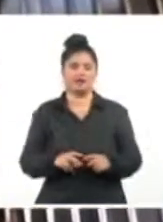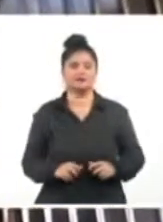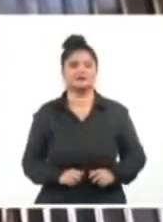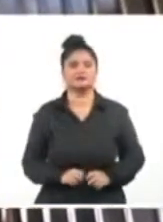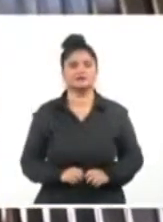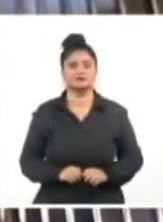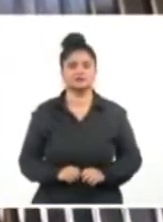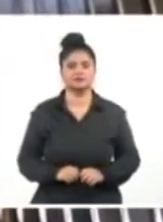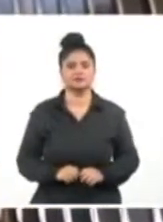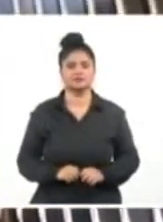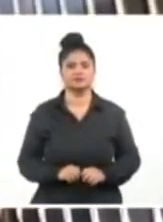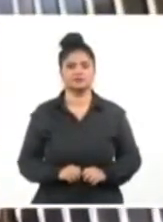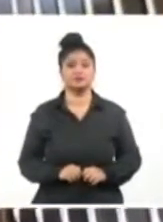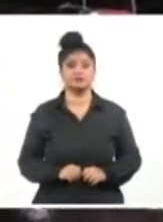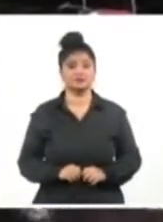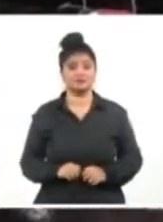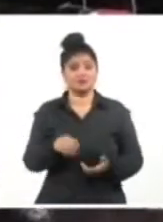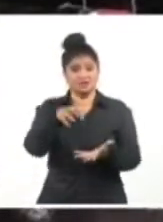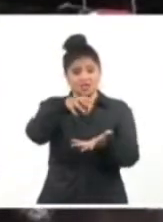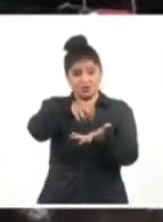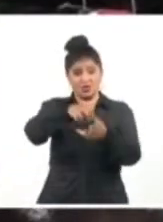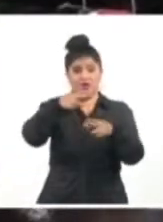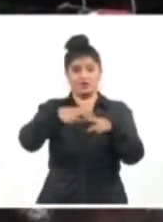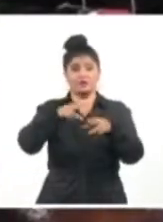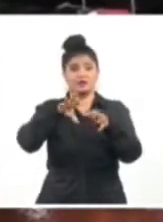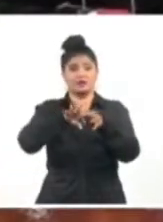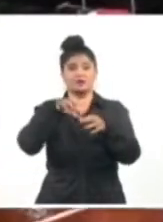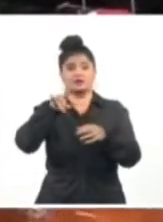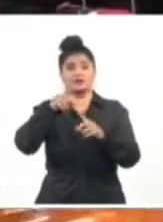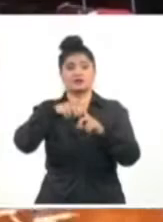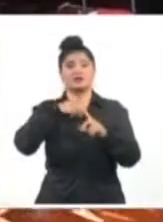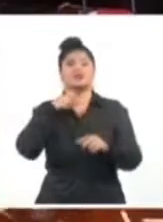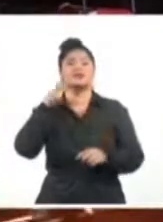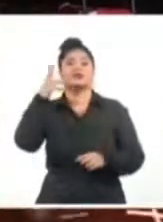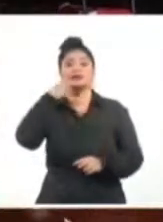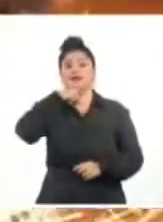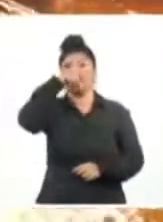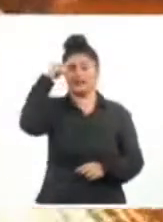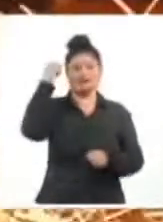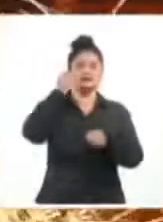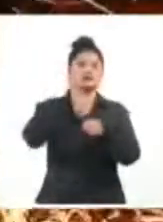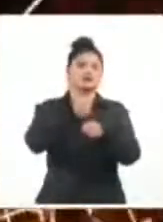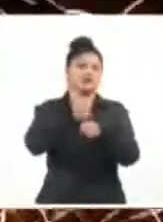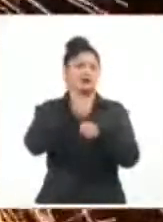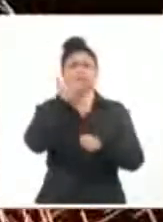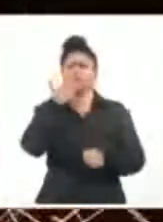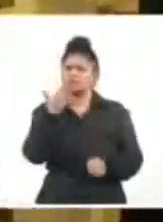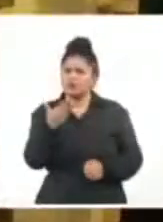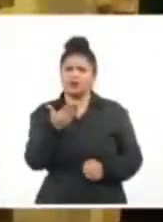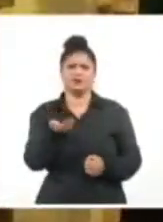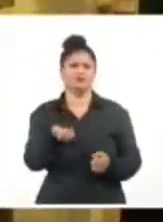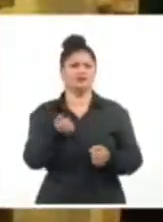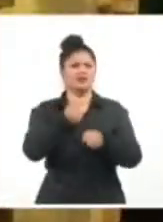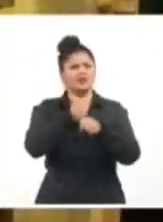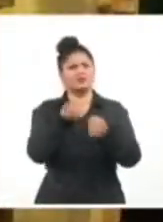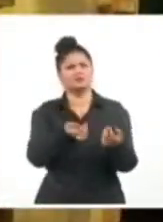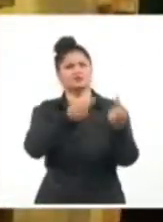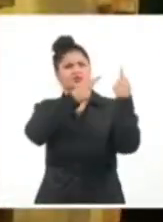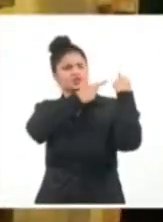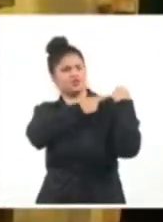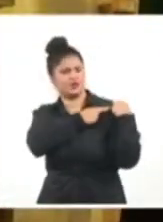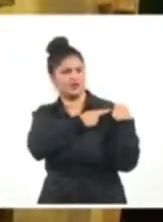La Guitera se caracteriza por el fuerte movimiento de innovadores y racionalizadores. Las áreas de mecánica, eléctrica y